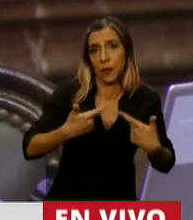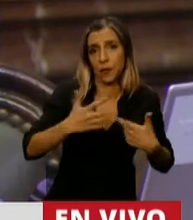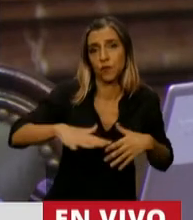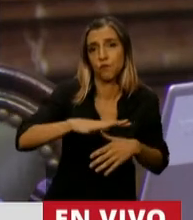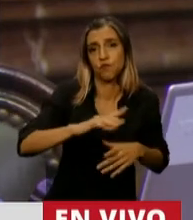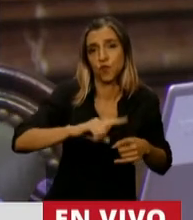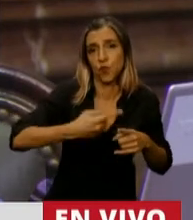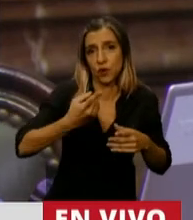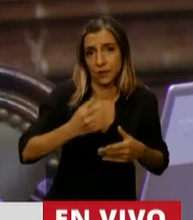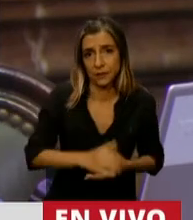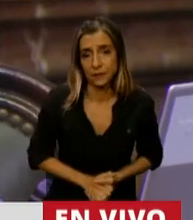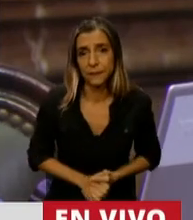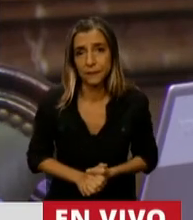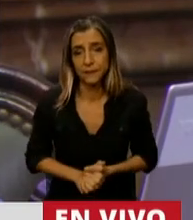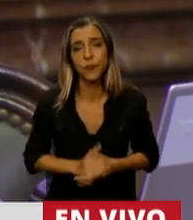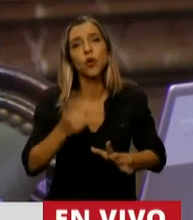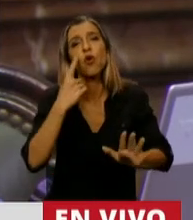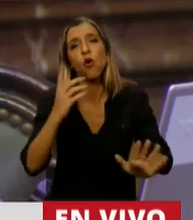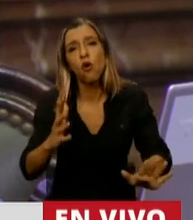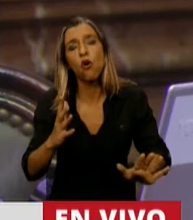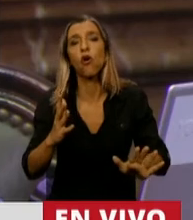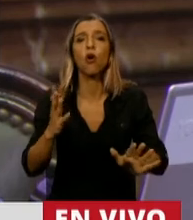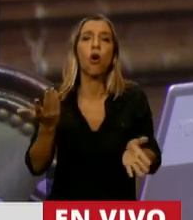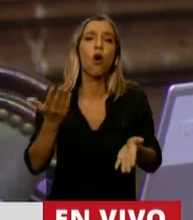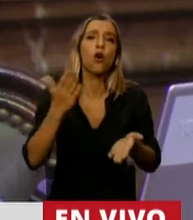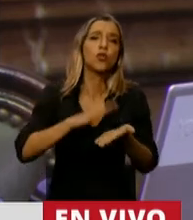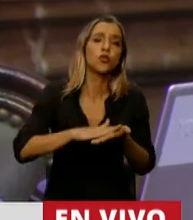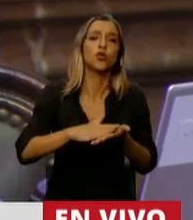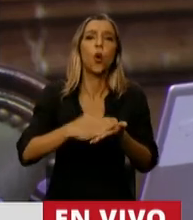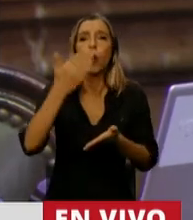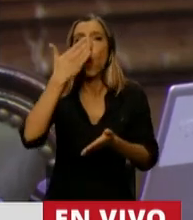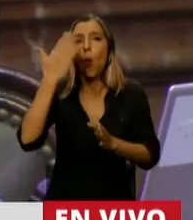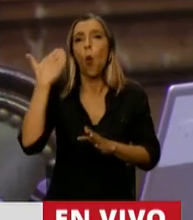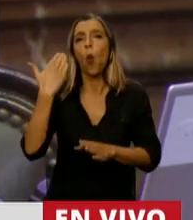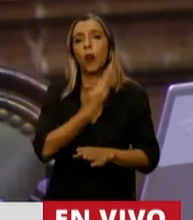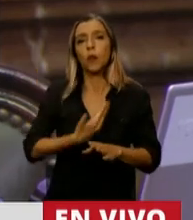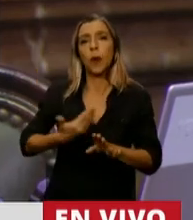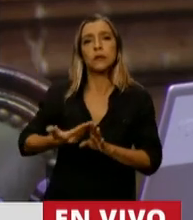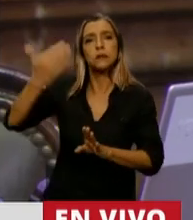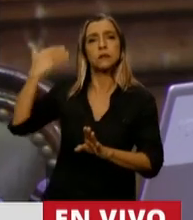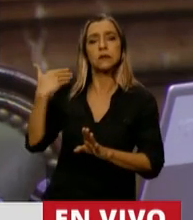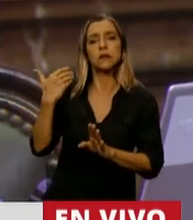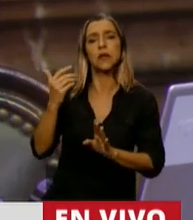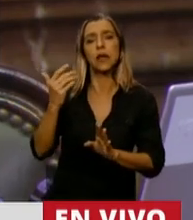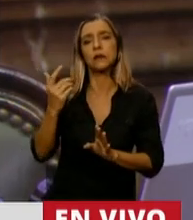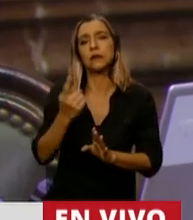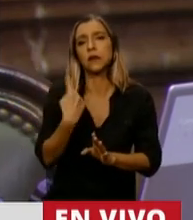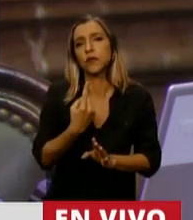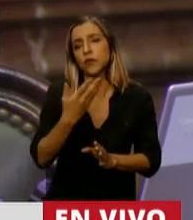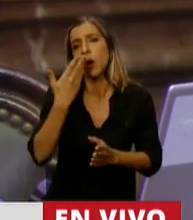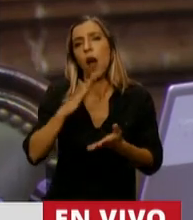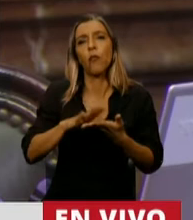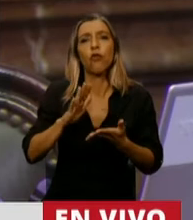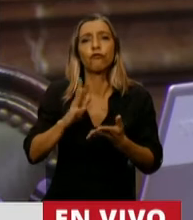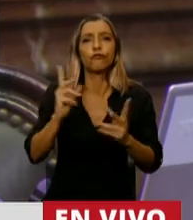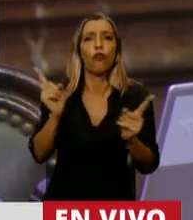no hablamos siempre de gestiones, de la última gestión. Parece que tenemos una memoria cortoplacista y yo acá no